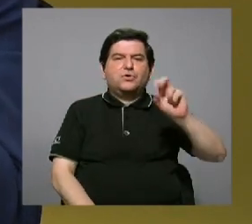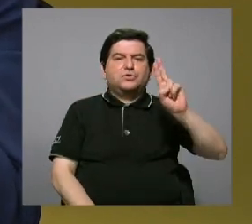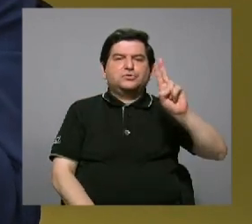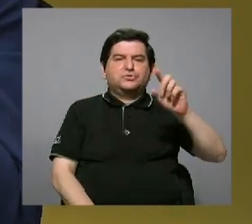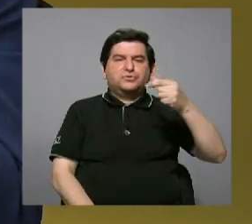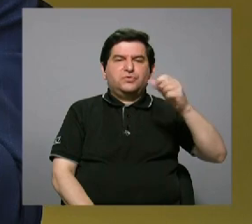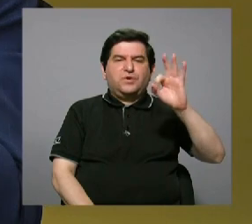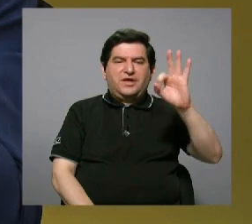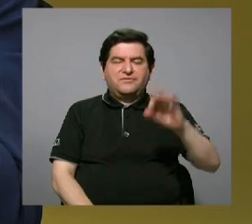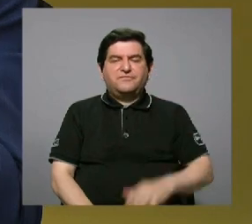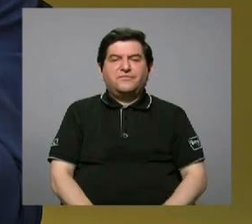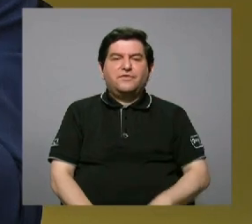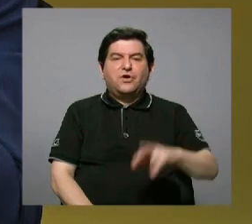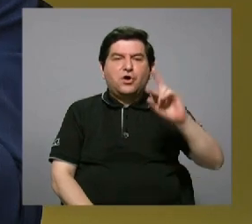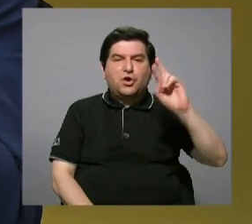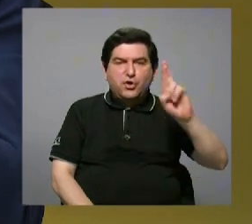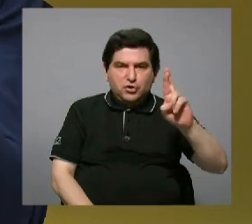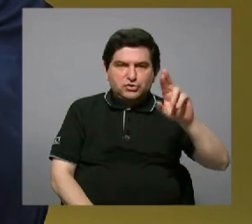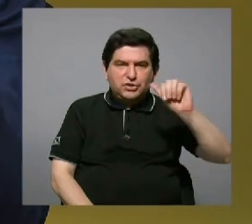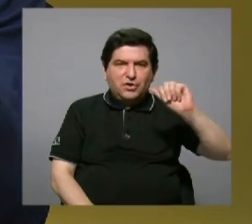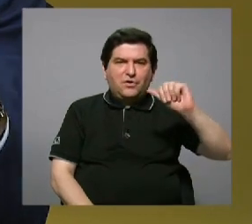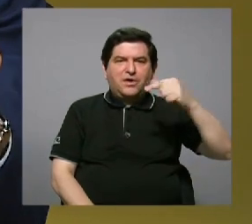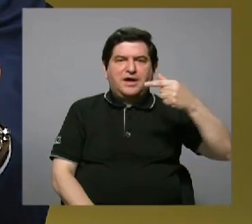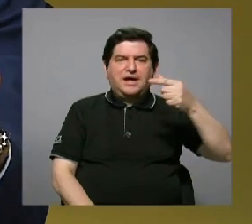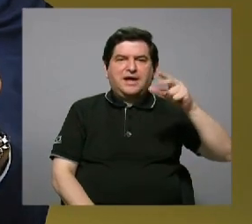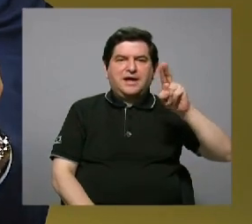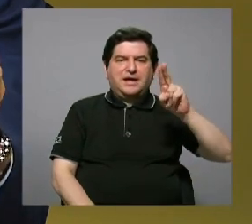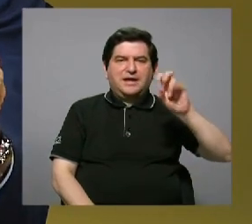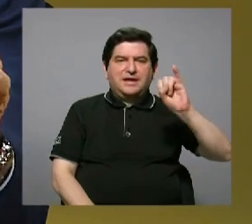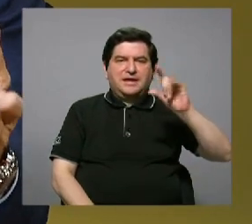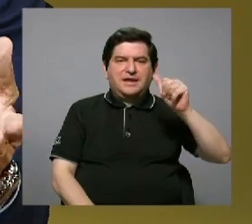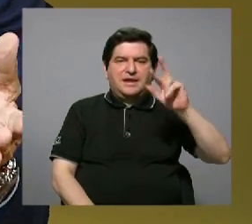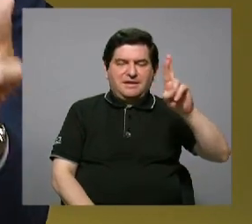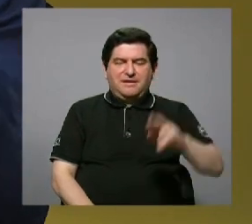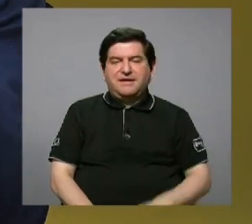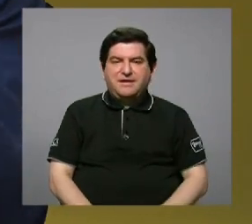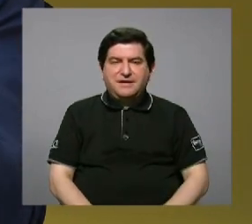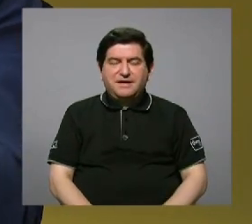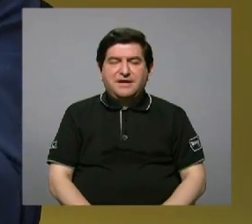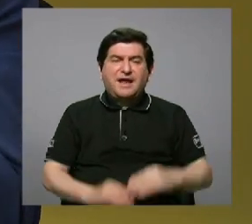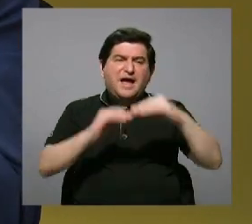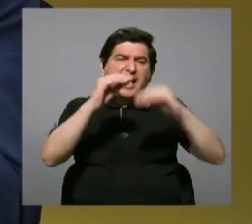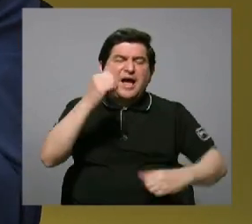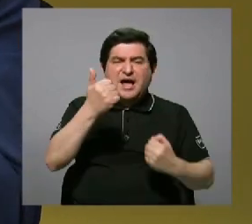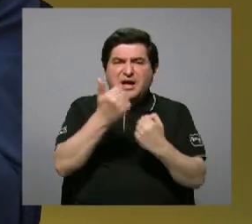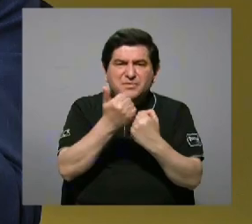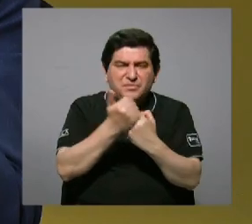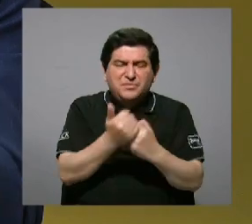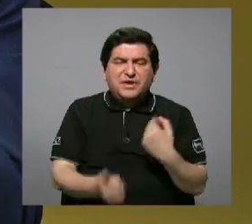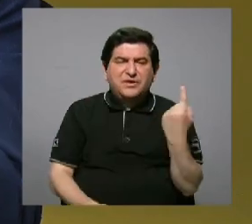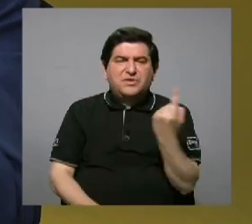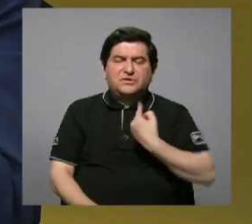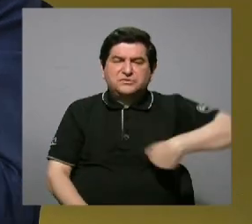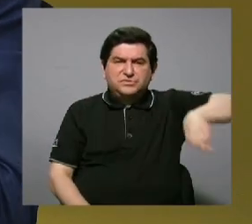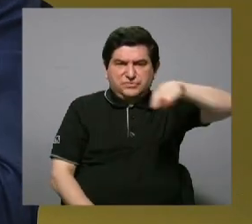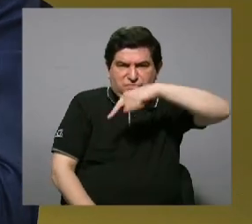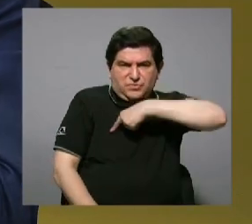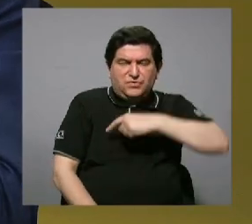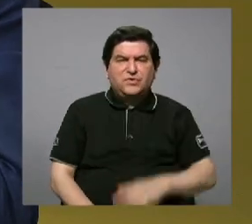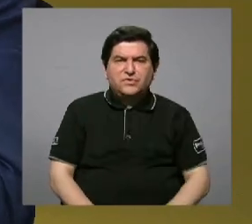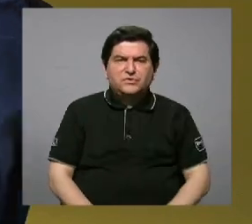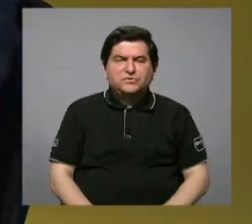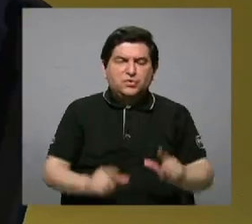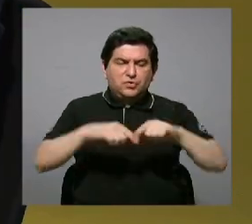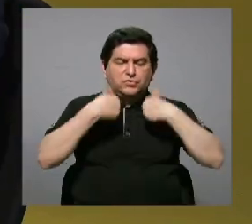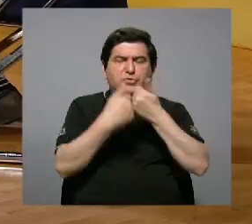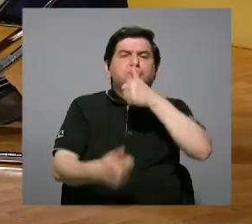Aguilar, porque el apoyo económico de CAF hubiera sido mucho menor si hubiéramos hecho solo como sector